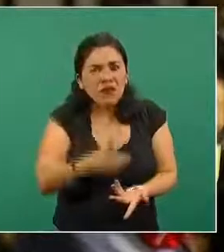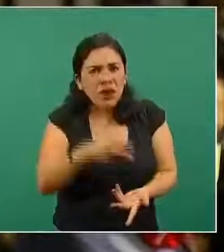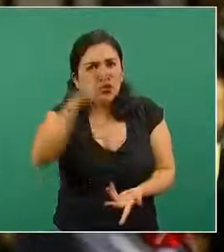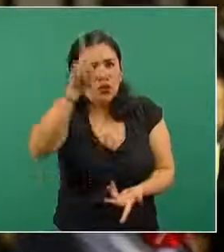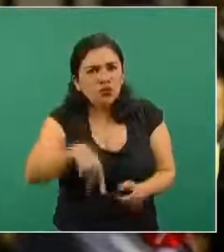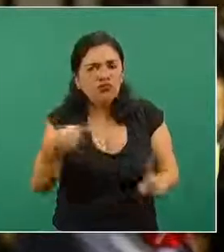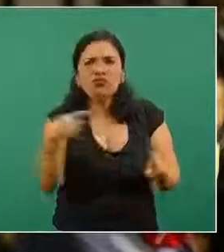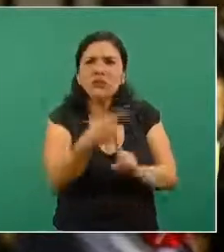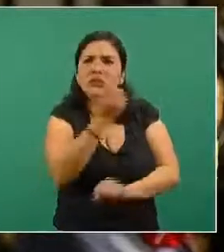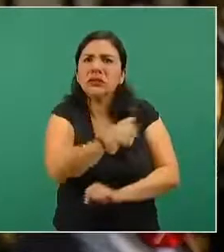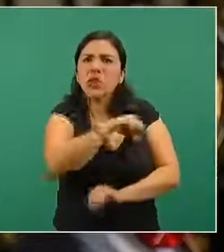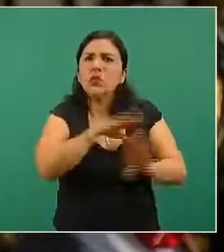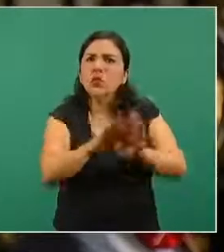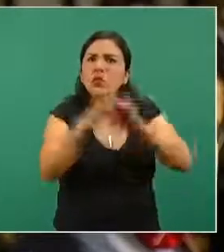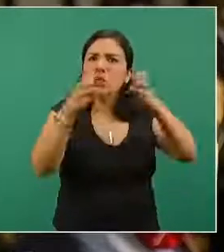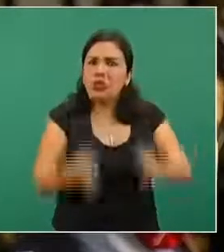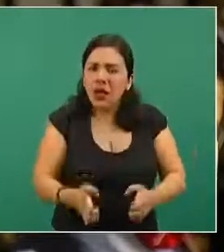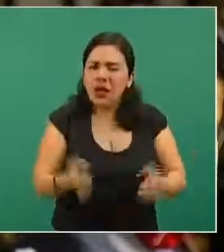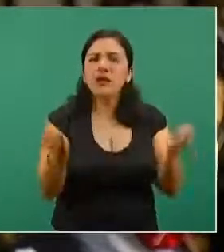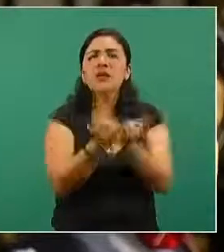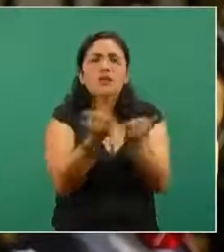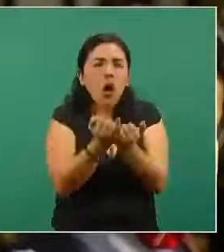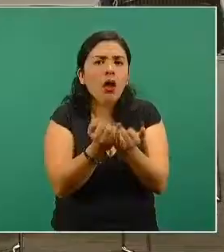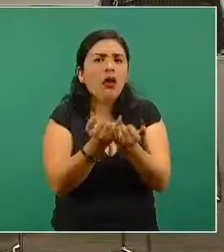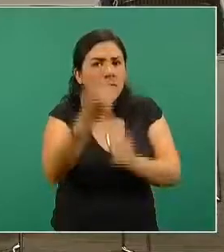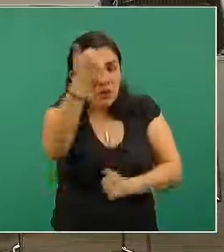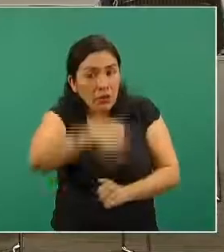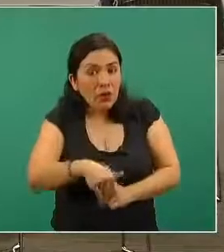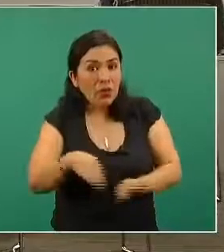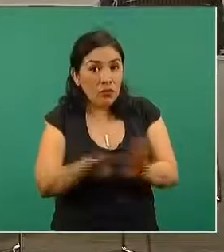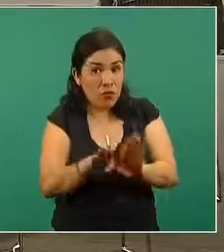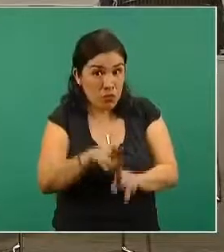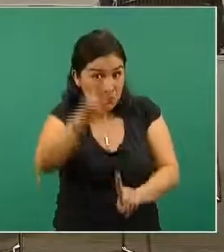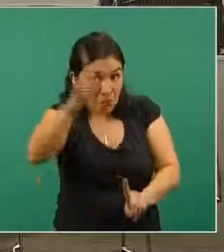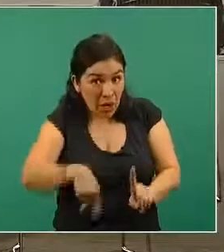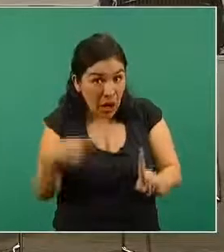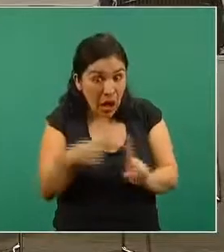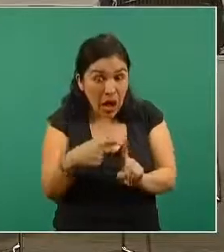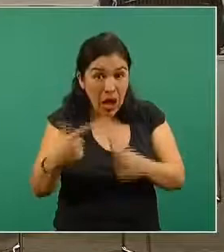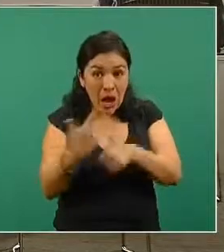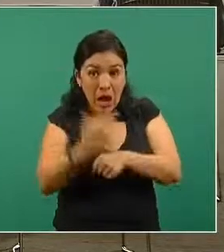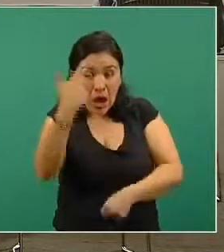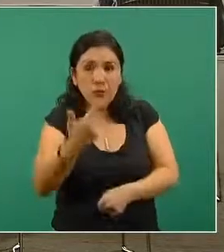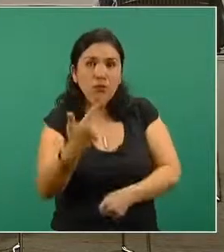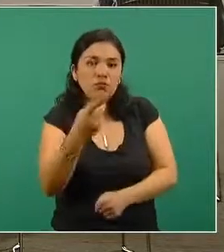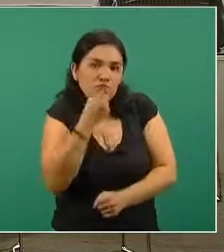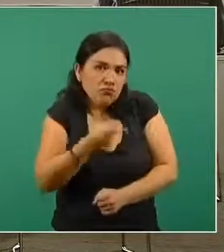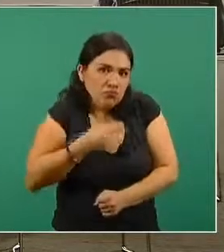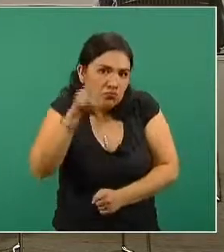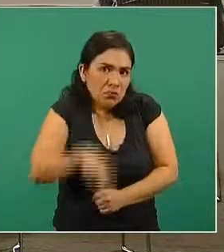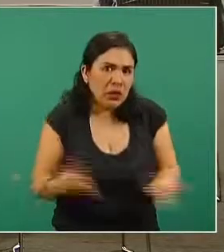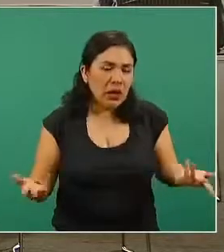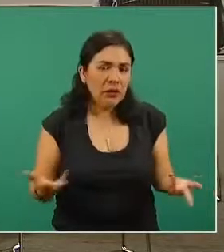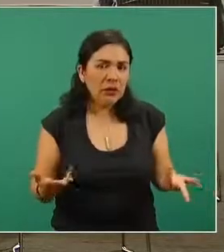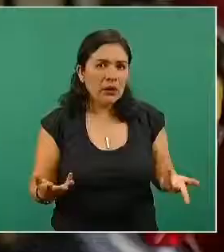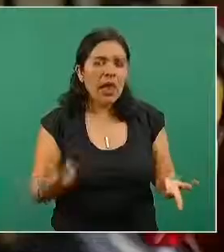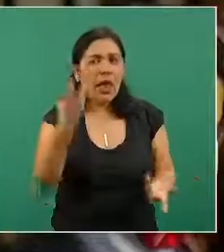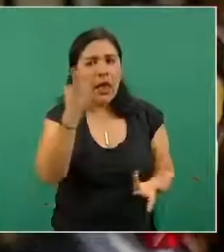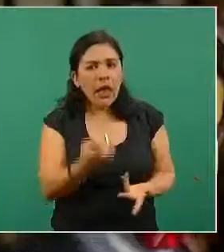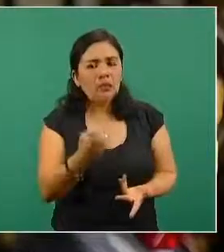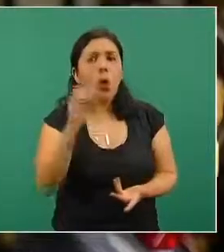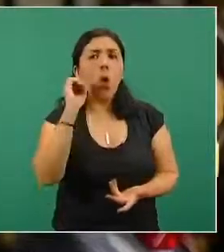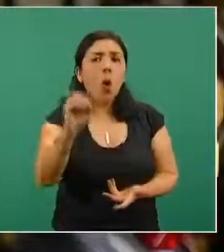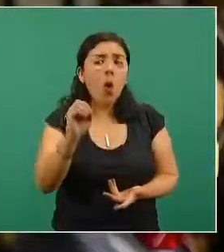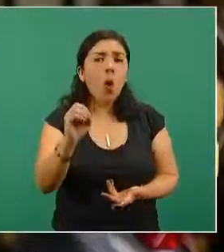realmente cuál es el estado de salud y bueno, también de alguna manera, también si esto es cierto, pues también confirmarlo, ¿no? Esto o en